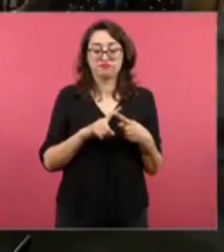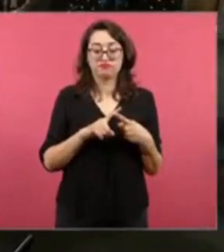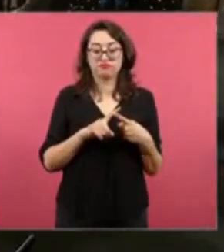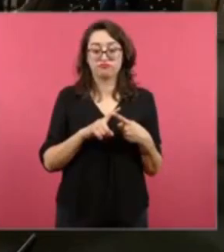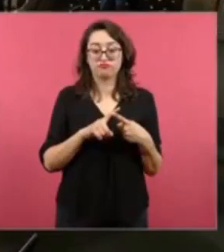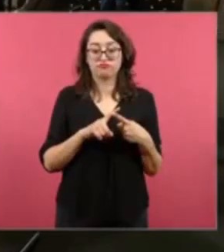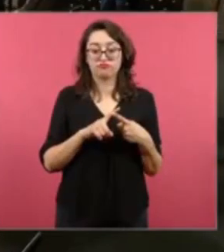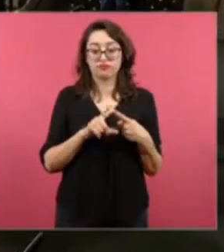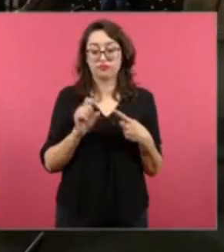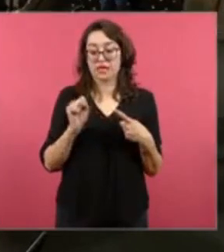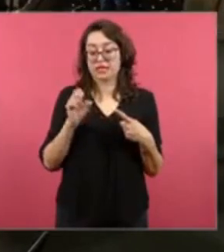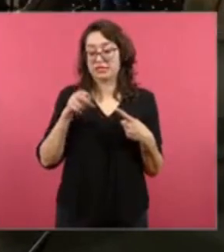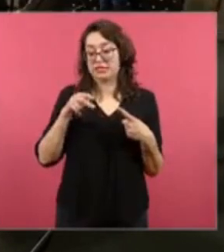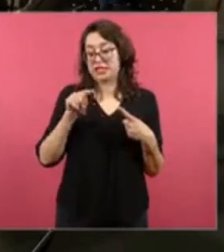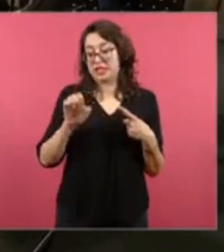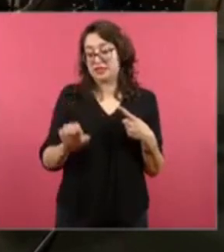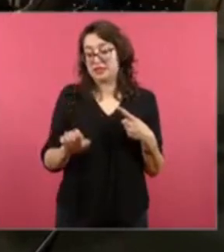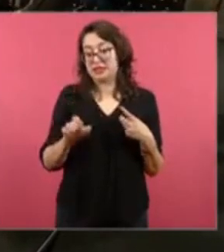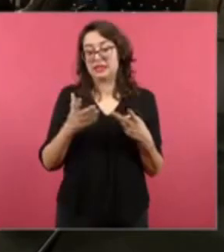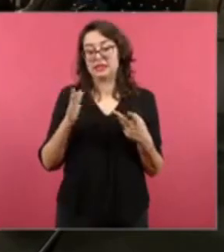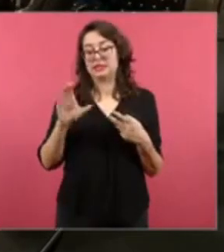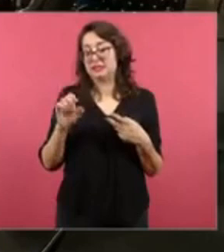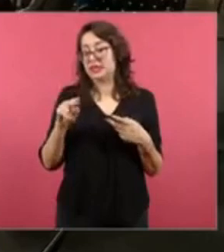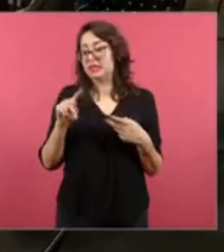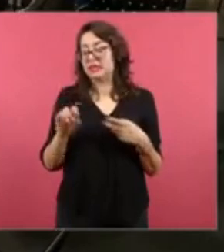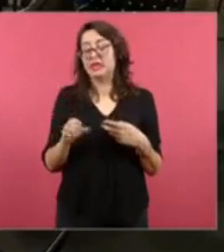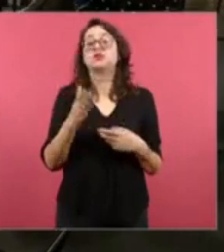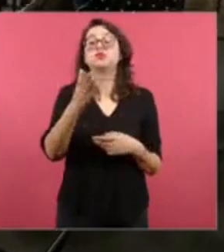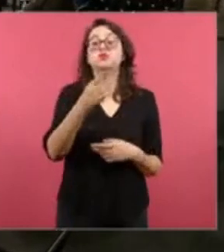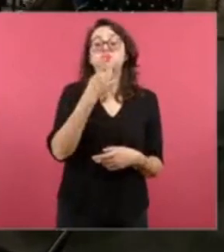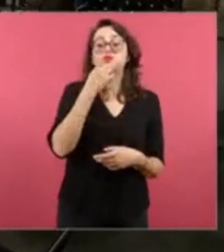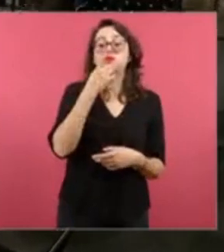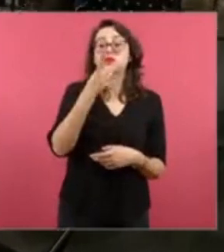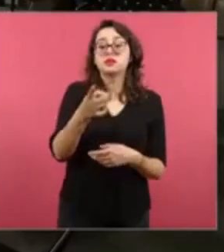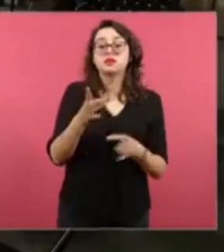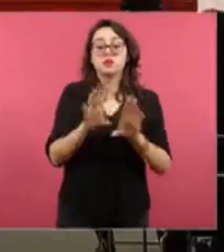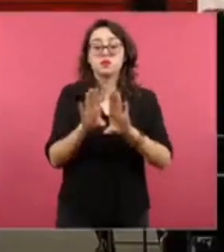CENTE y el CENTE, o la CENTE y el CENTE. Por favor, muchas gracias, Leti. Gracias.